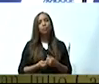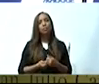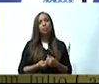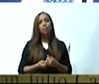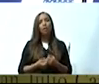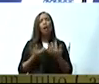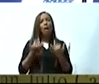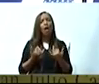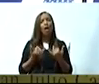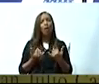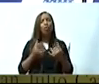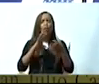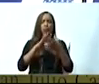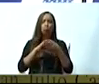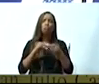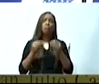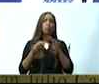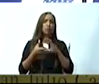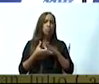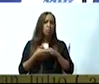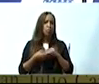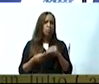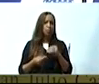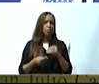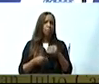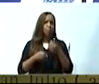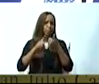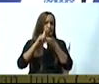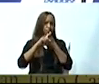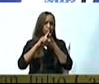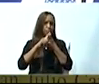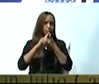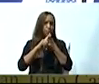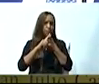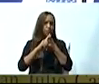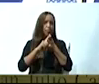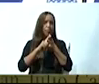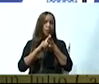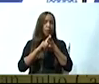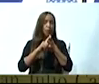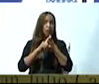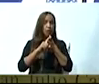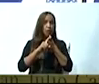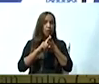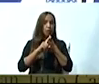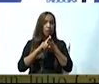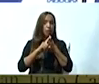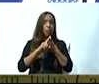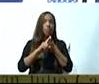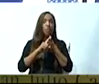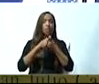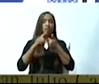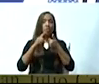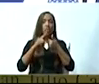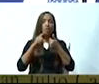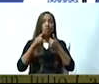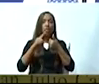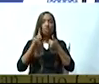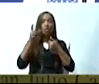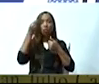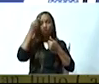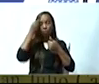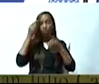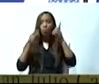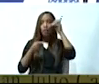sobre el expresidente, mi amigo, el compañero Danilo Medina Sánchez, se emitieron